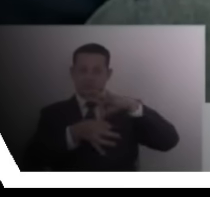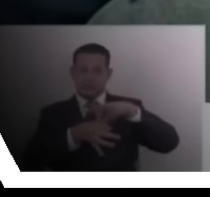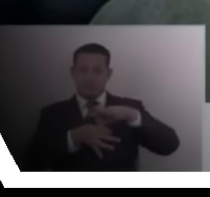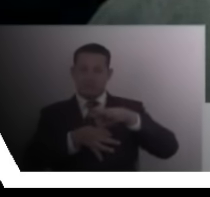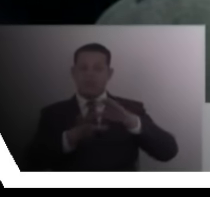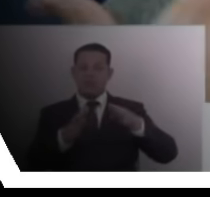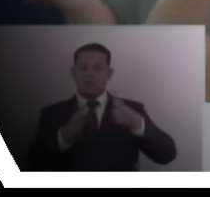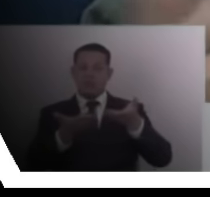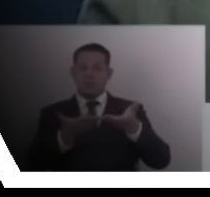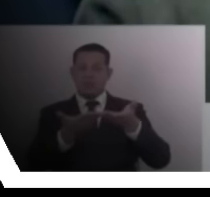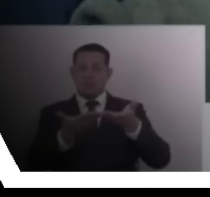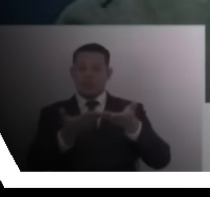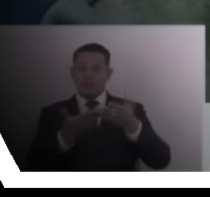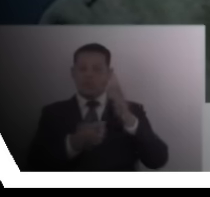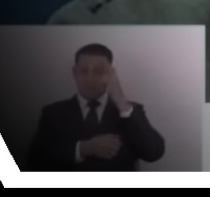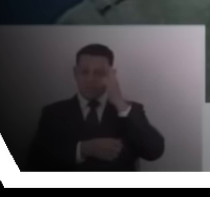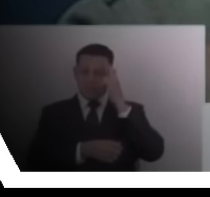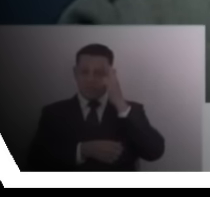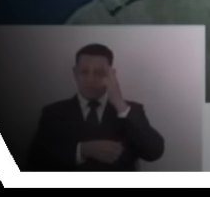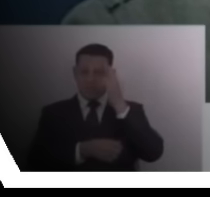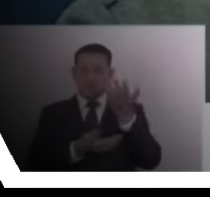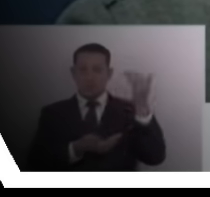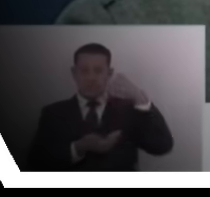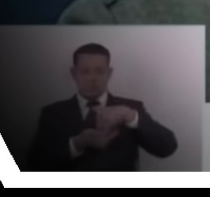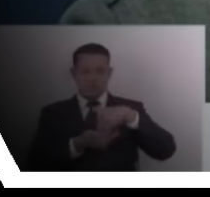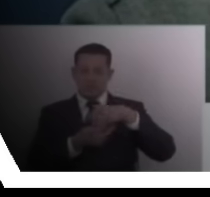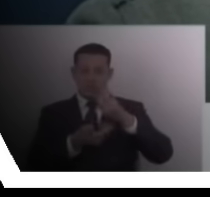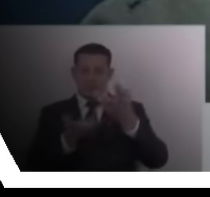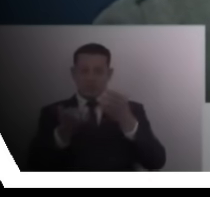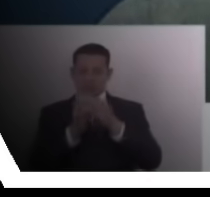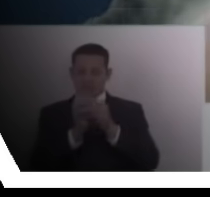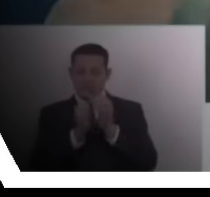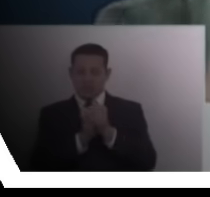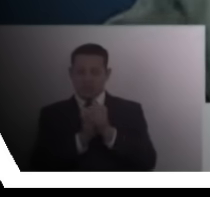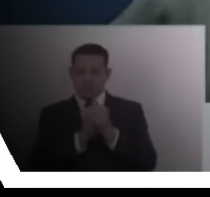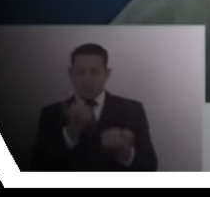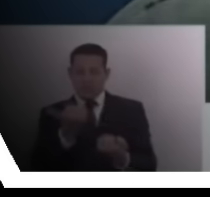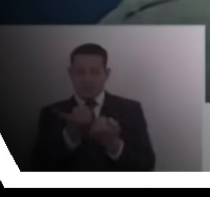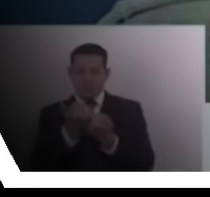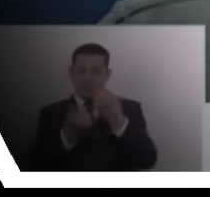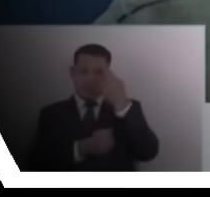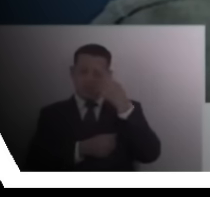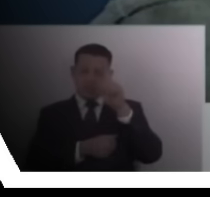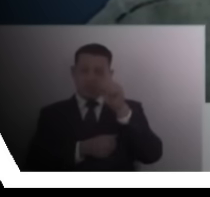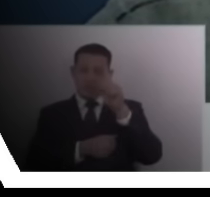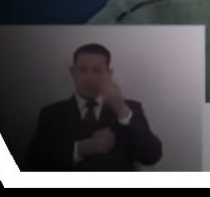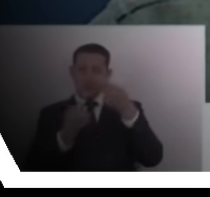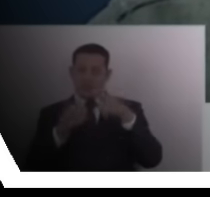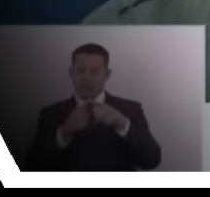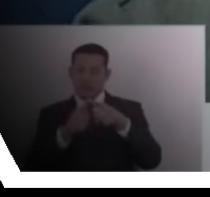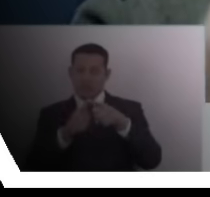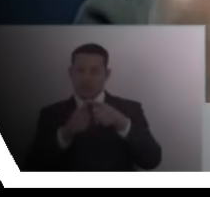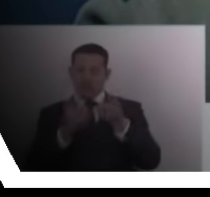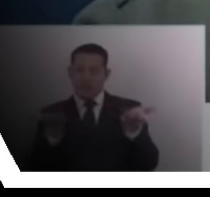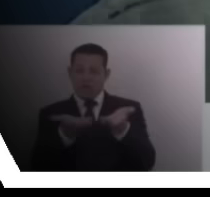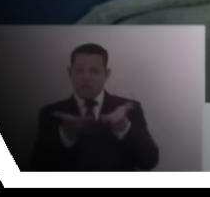Por lo tanto, hago esta reflexión, insisto, no quiero problematizar, respaldamos la iniciativa, pero hagamos las cosas